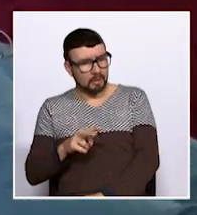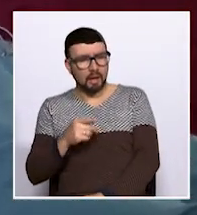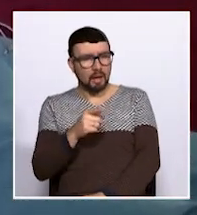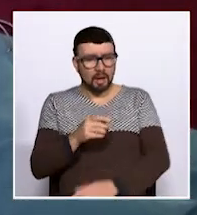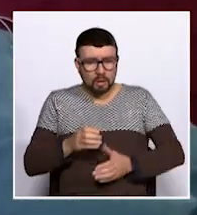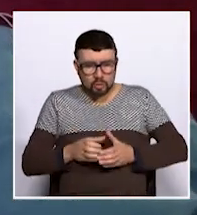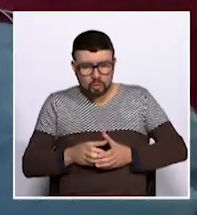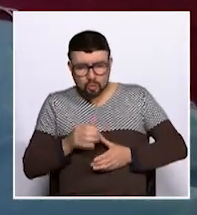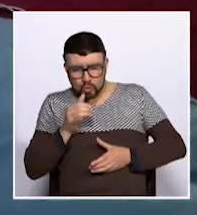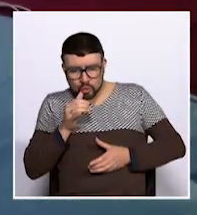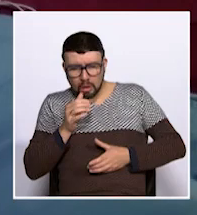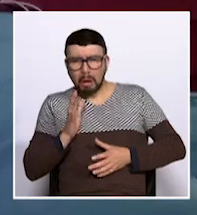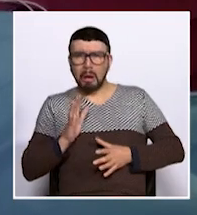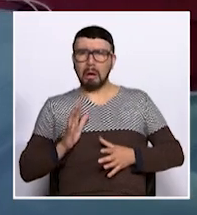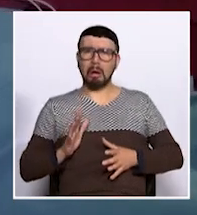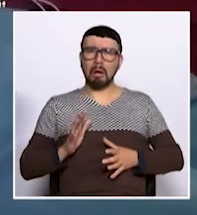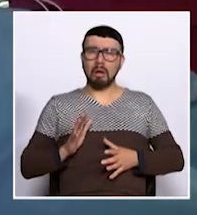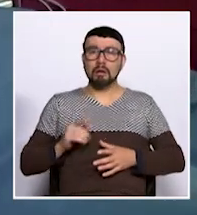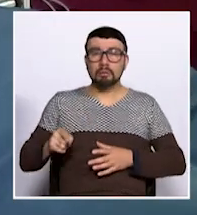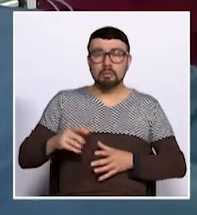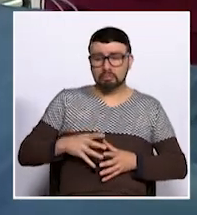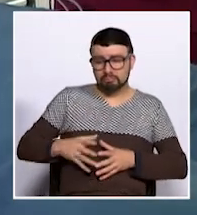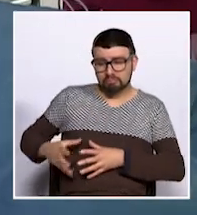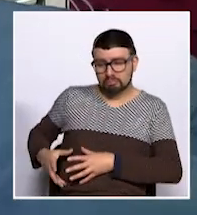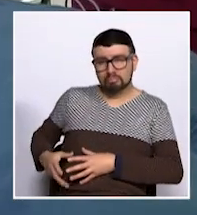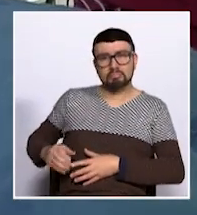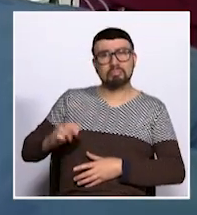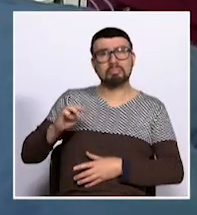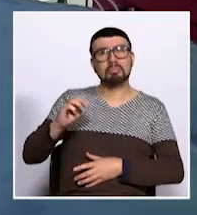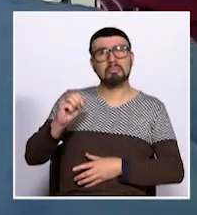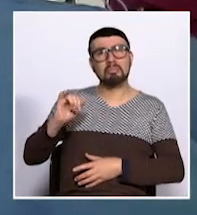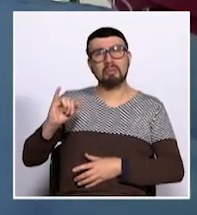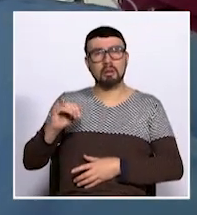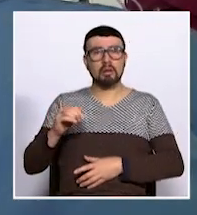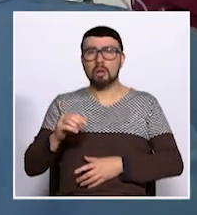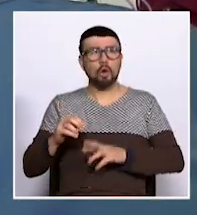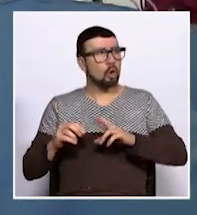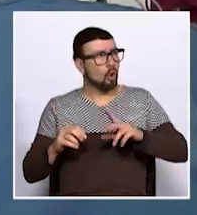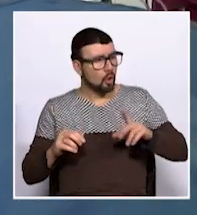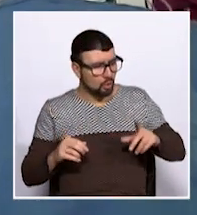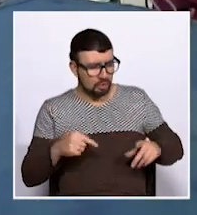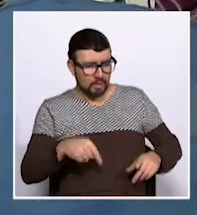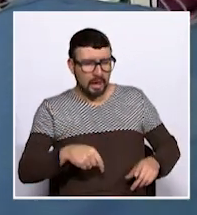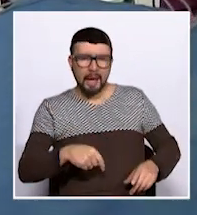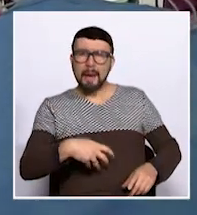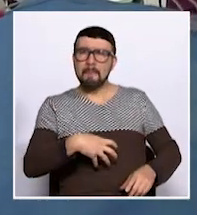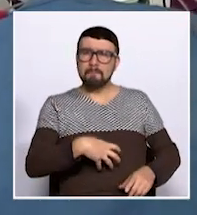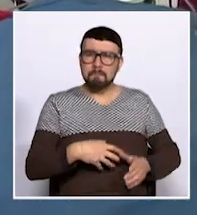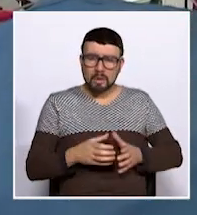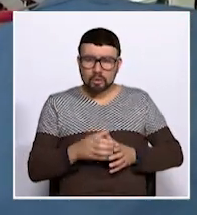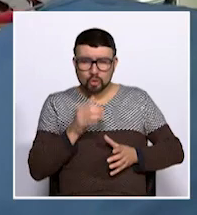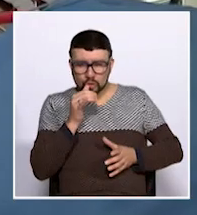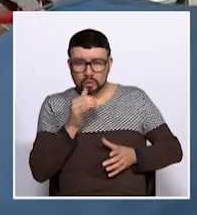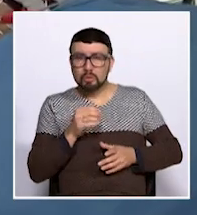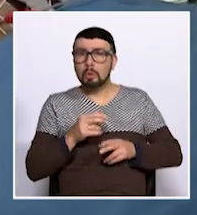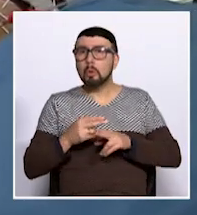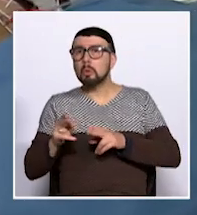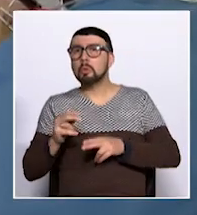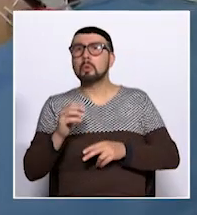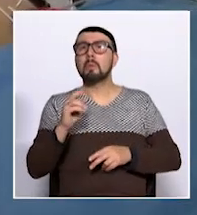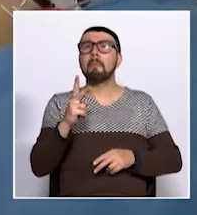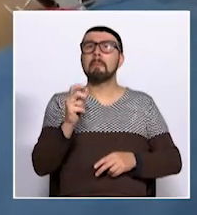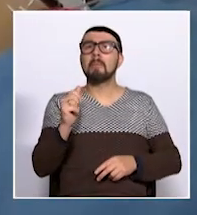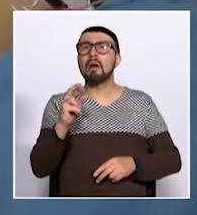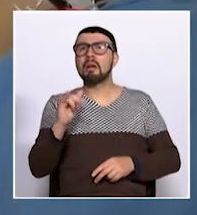vejiga, un puntico de Dumai, otros punticos de vejiga, unos punticos que se llaman baliaos,